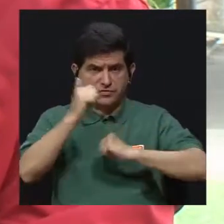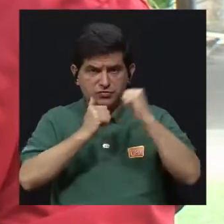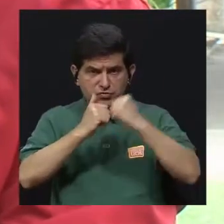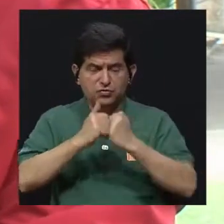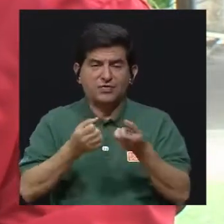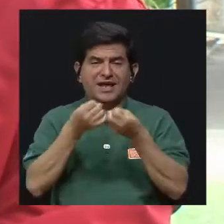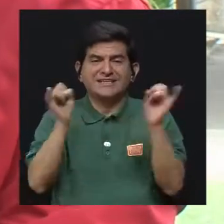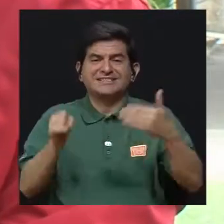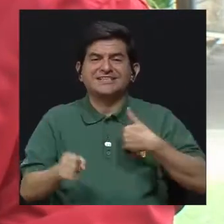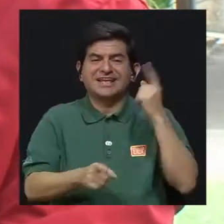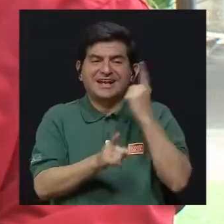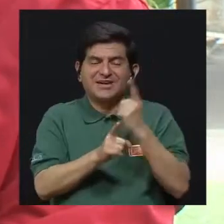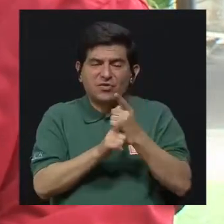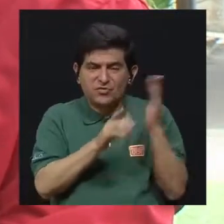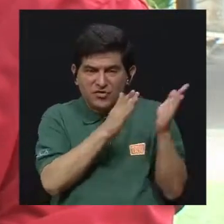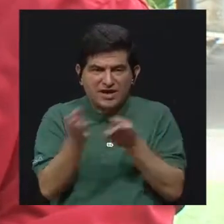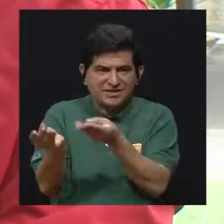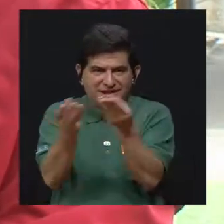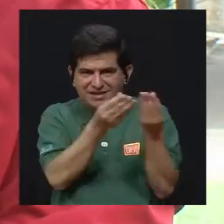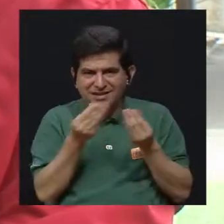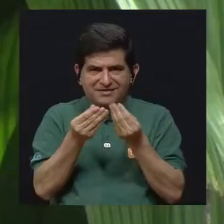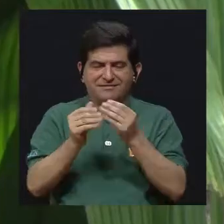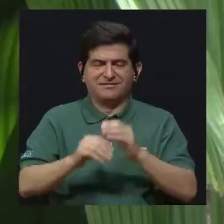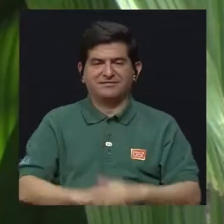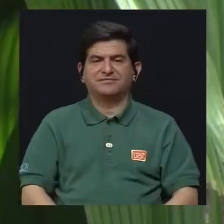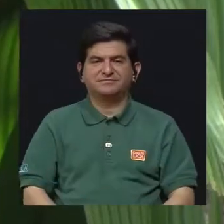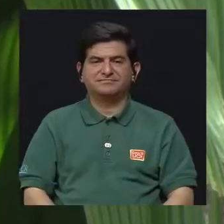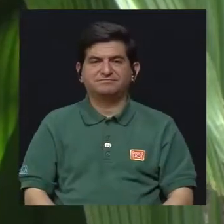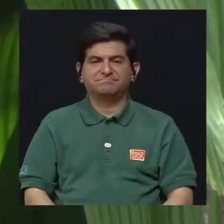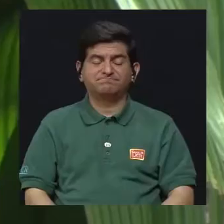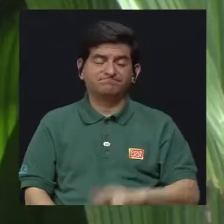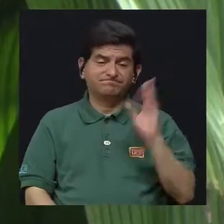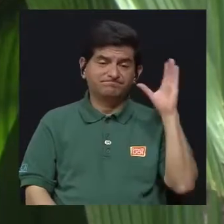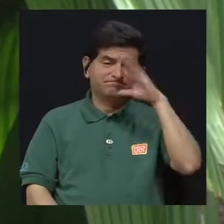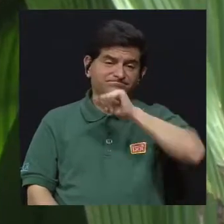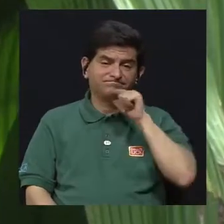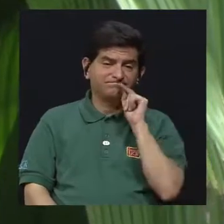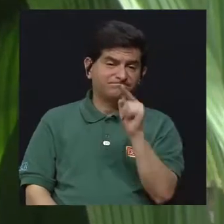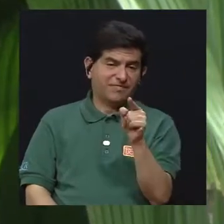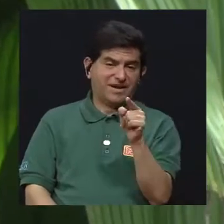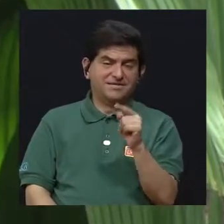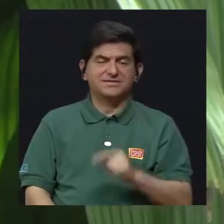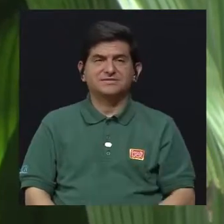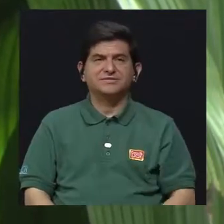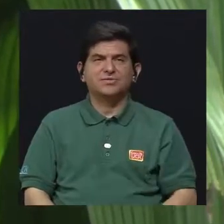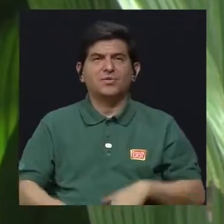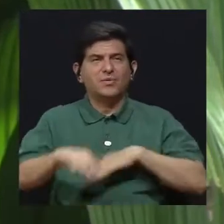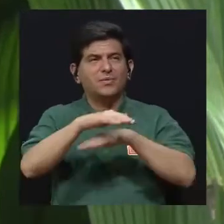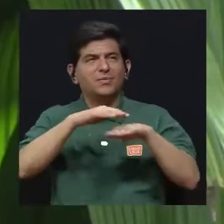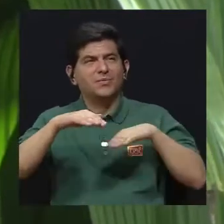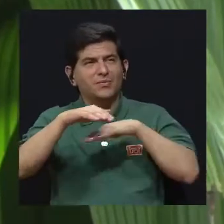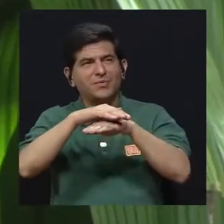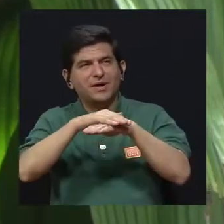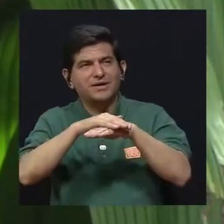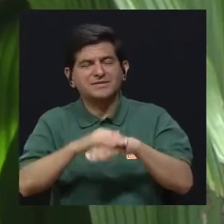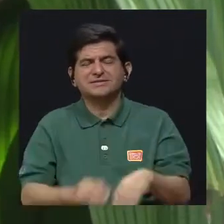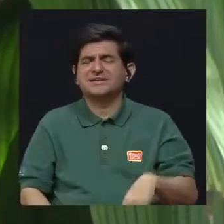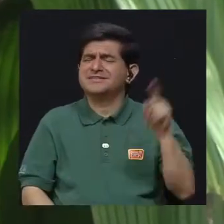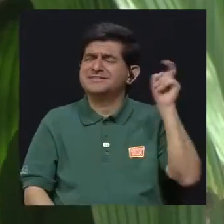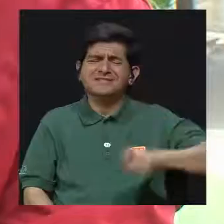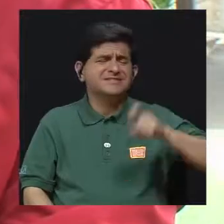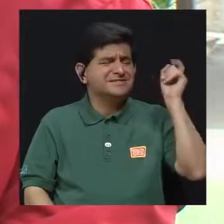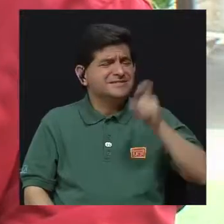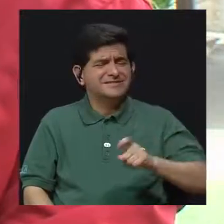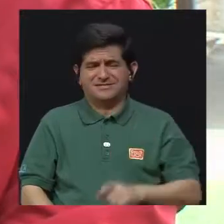infraestructura, si no tiene correcta planificación territorial. Y entonces vemos que eso es un fundamento